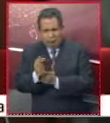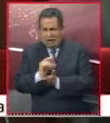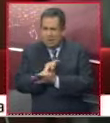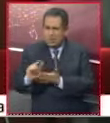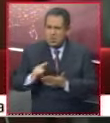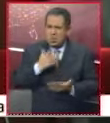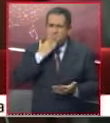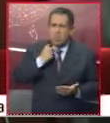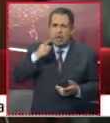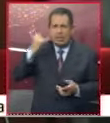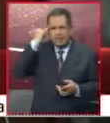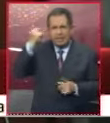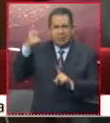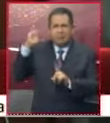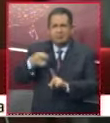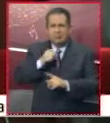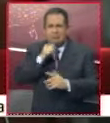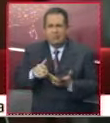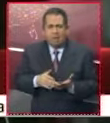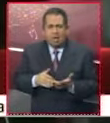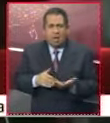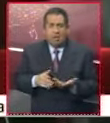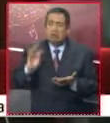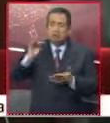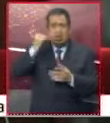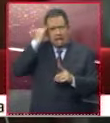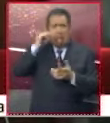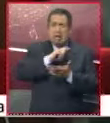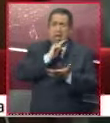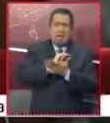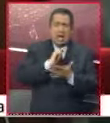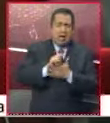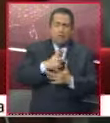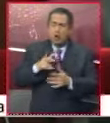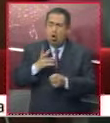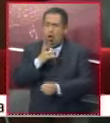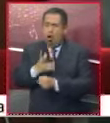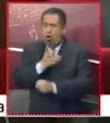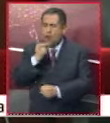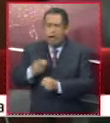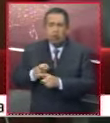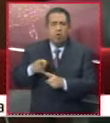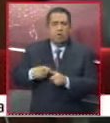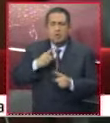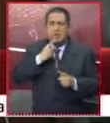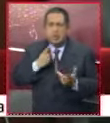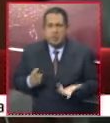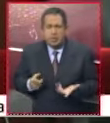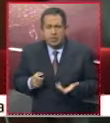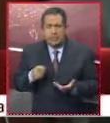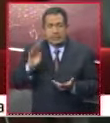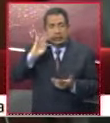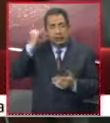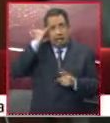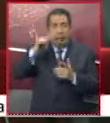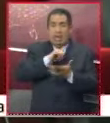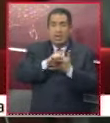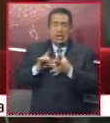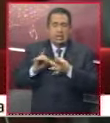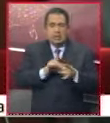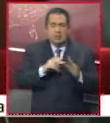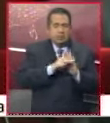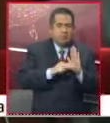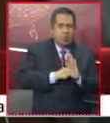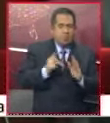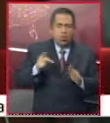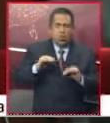sus preocupaciones. Está el de legalidad probablemente, está el de que estos asuntos se ajusten a una norma, pero no está